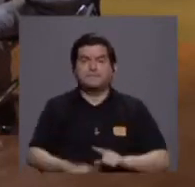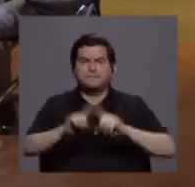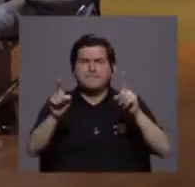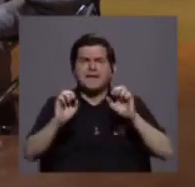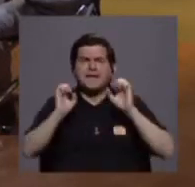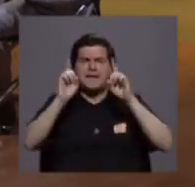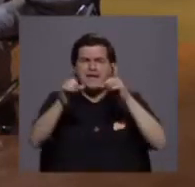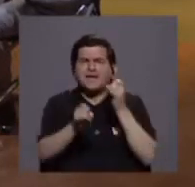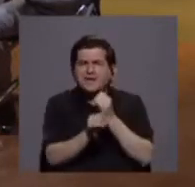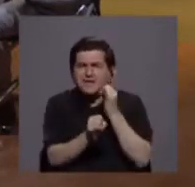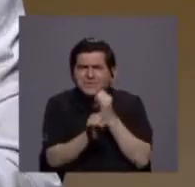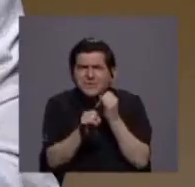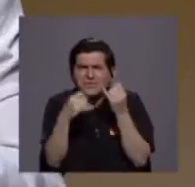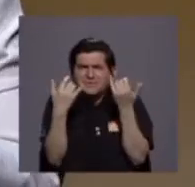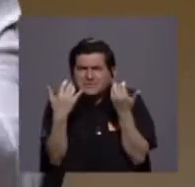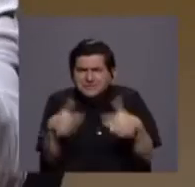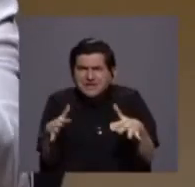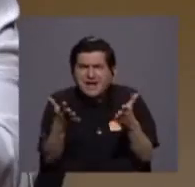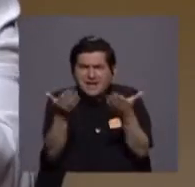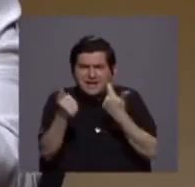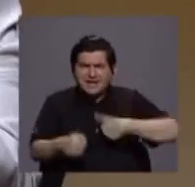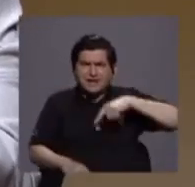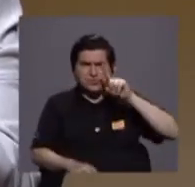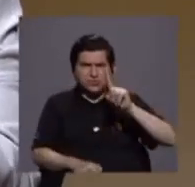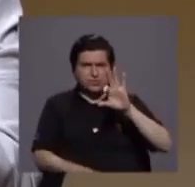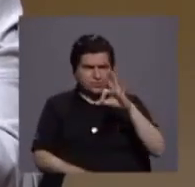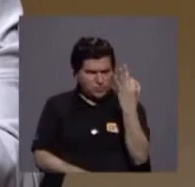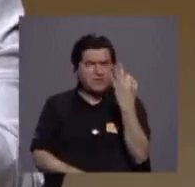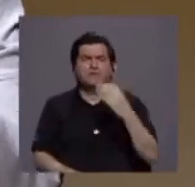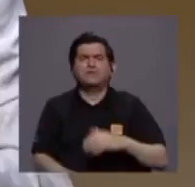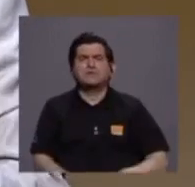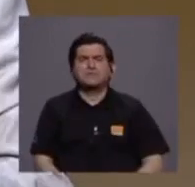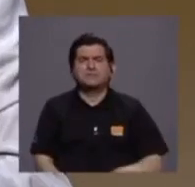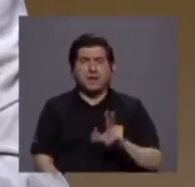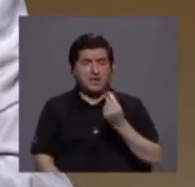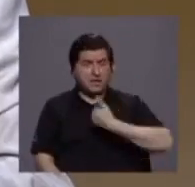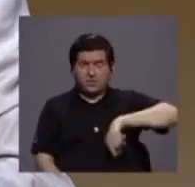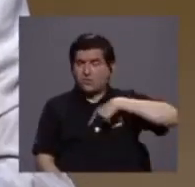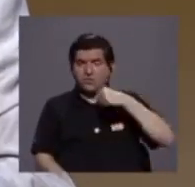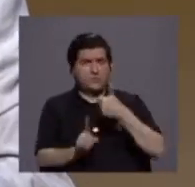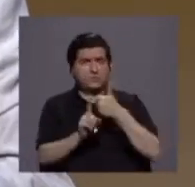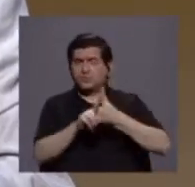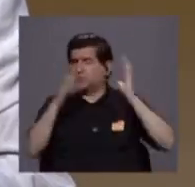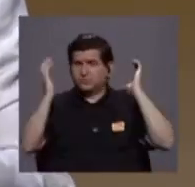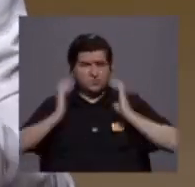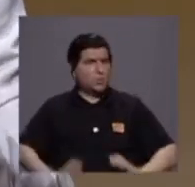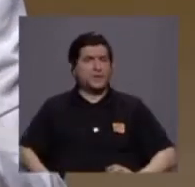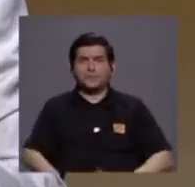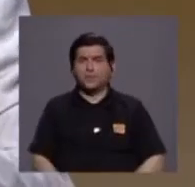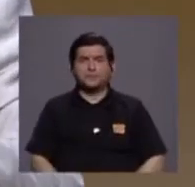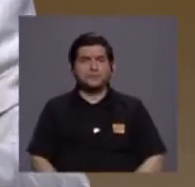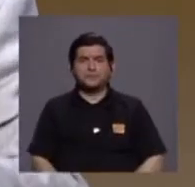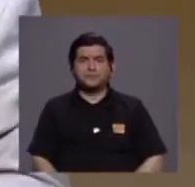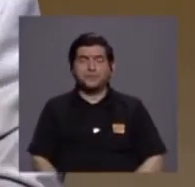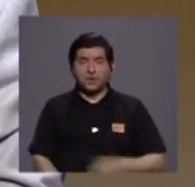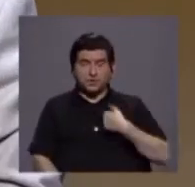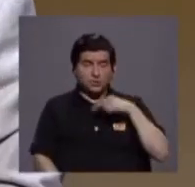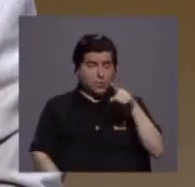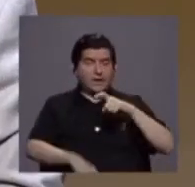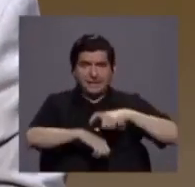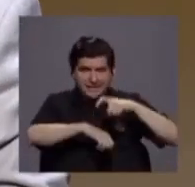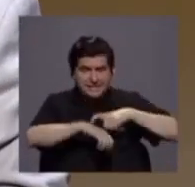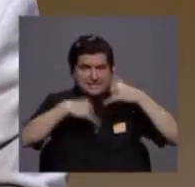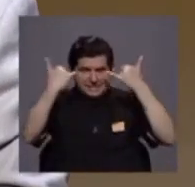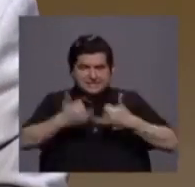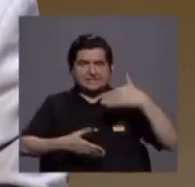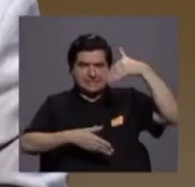educación institucionalizada quiere que seamos de determinada manera que no somos nosotros en nuestros cuerpos. Bueno, yo en esa época ya